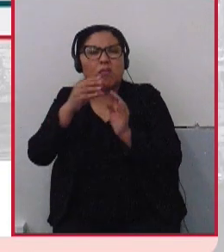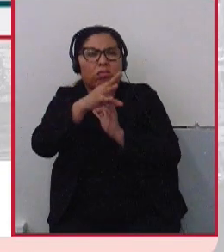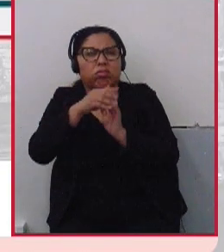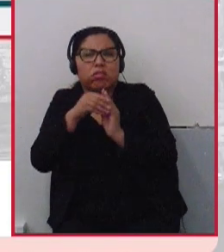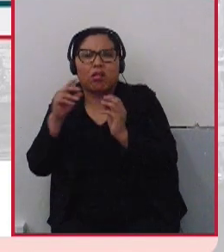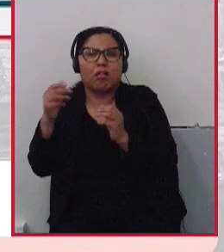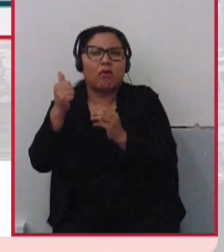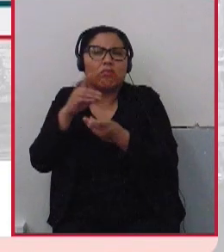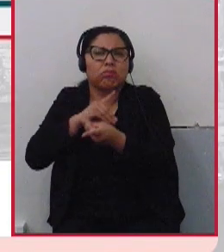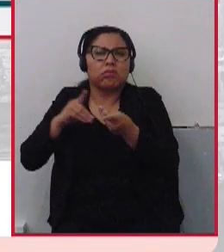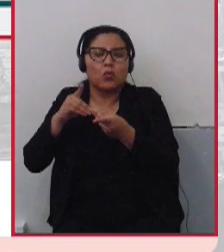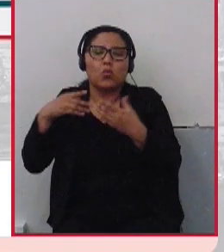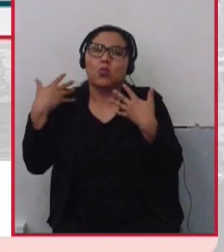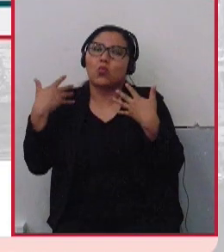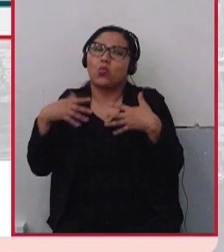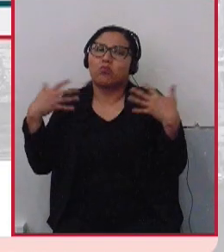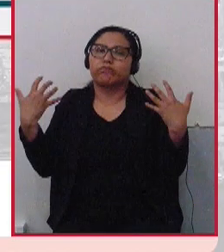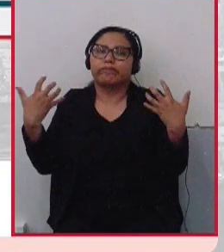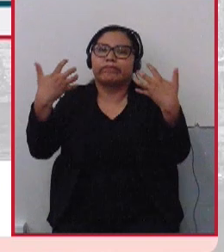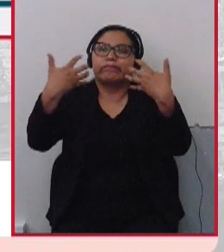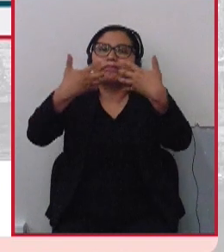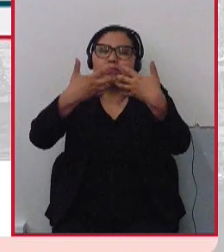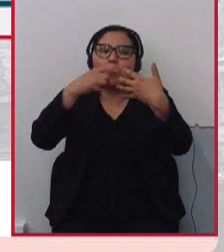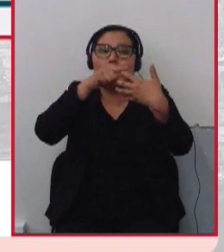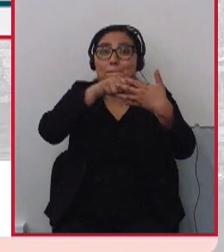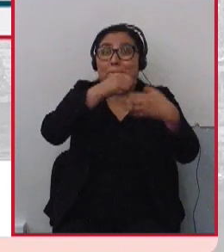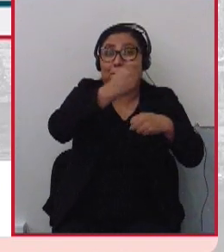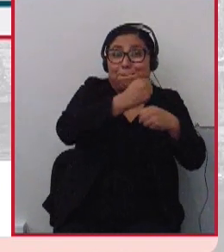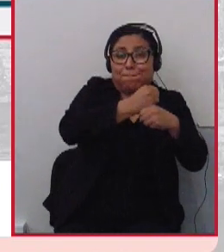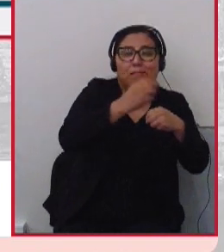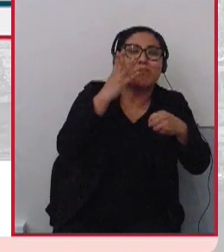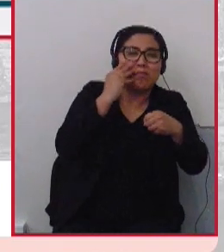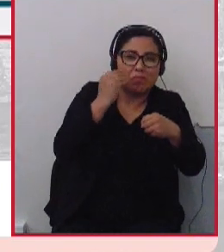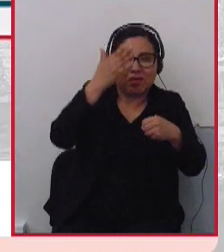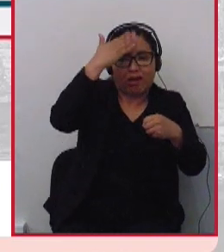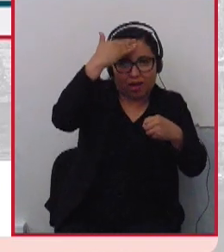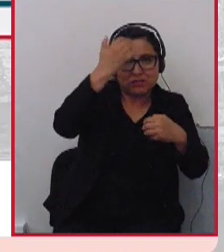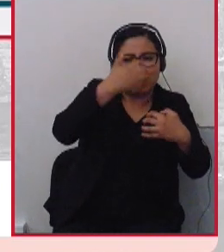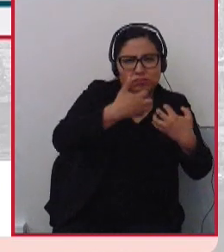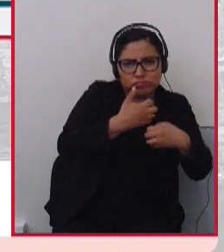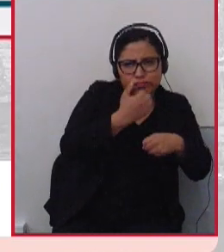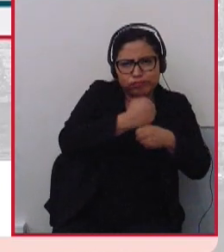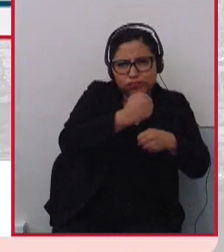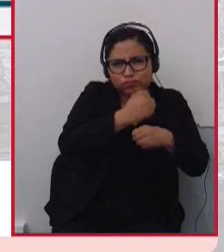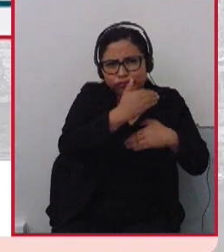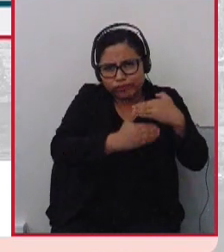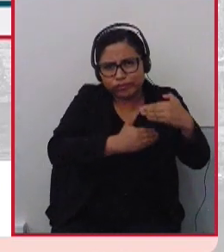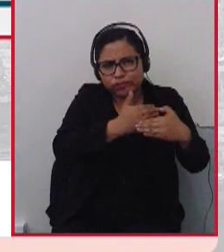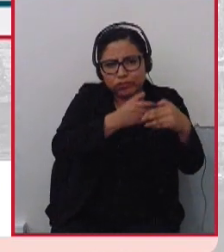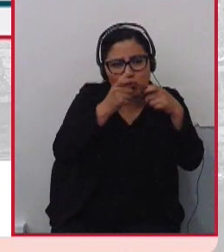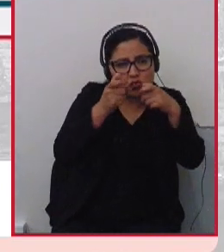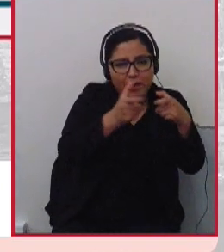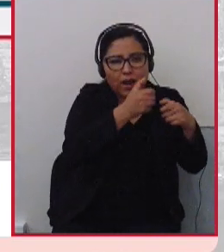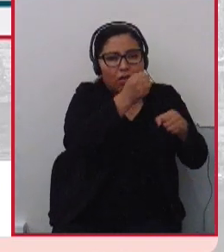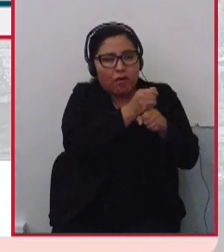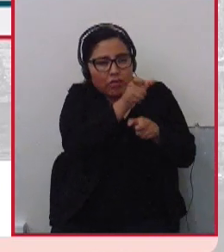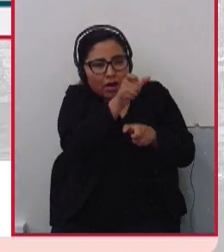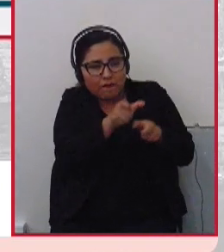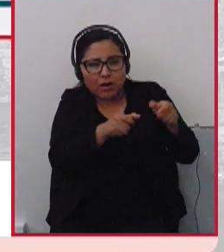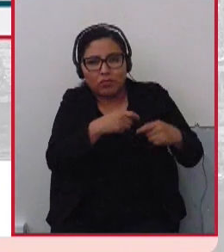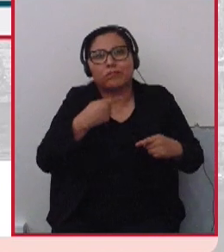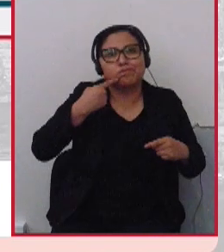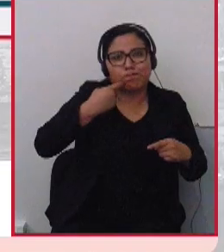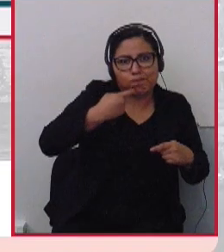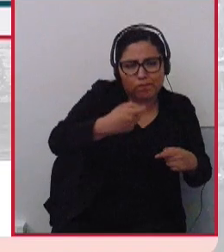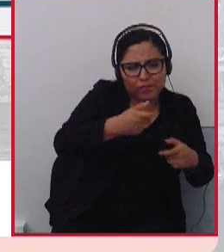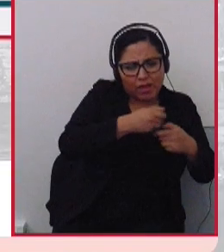dos mundos. El mundo operativo, el mundo de la experiencia, el mundo del supervisor, del operador, del que vive el día a